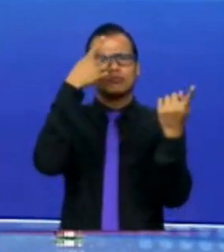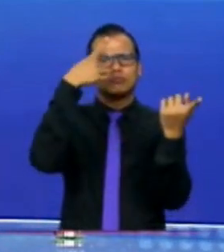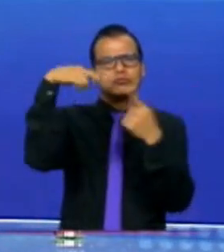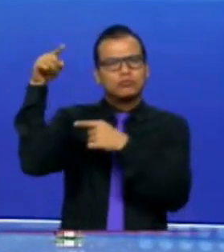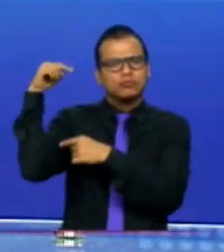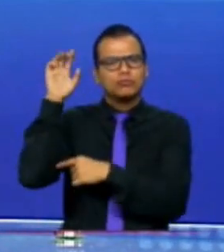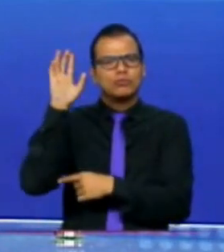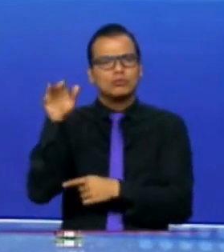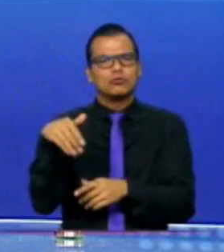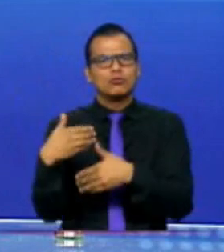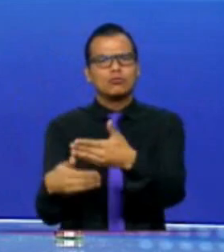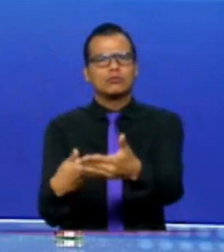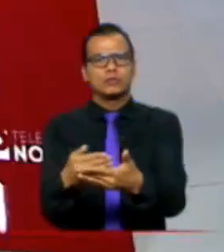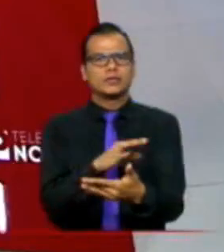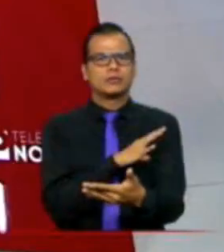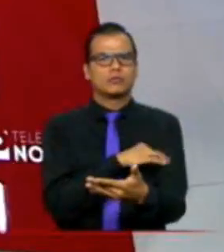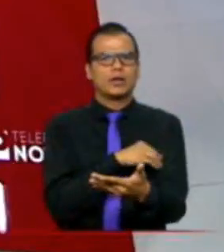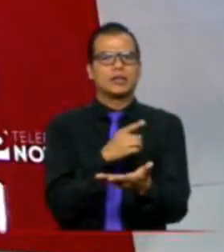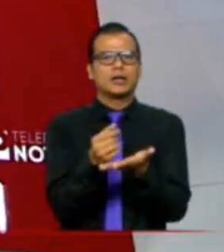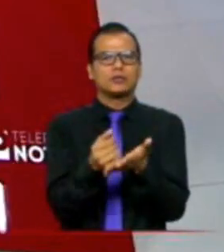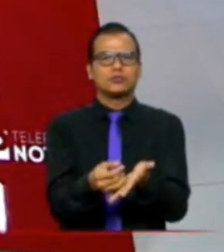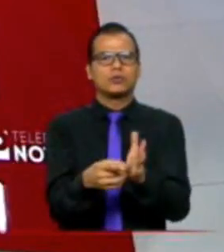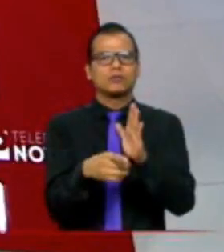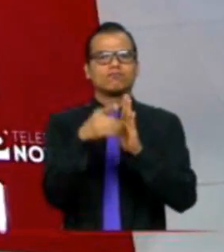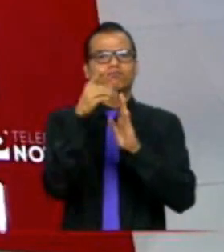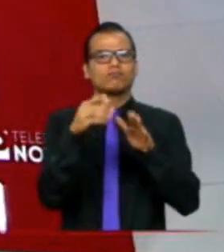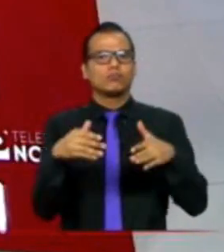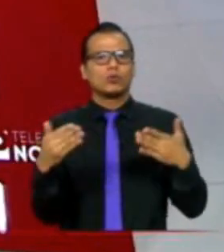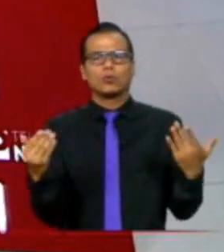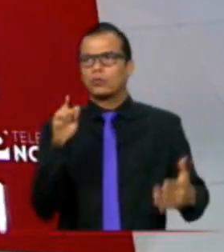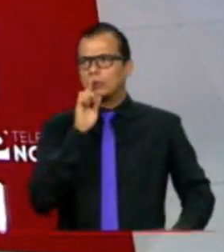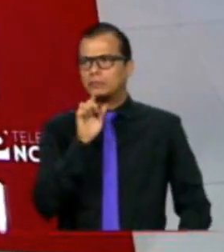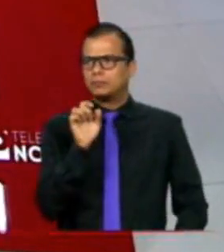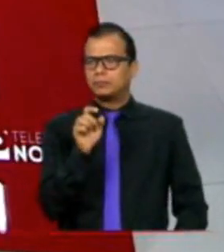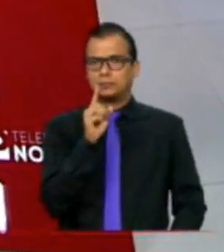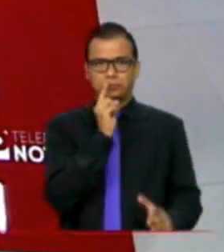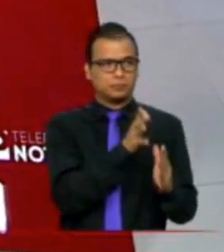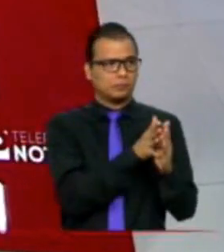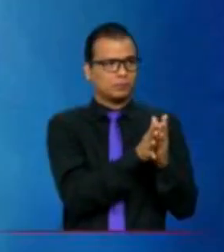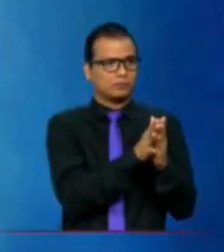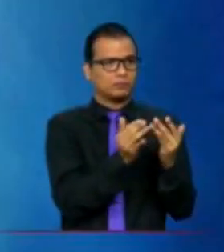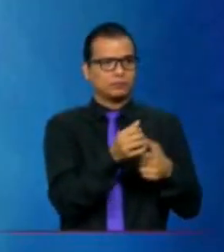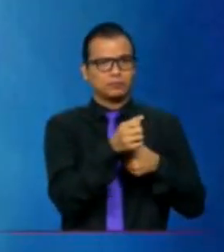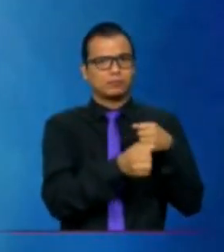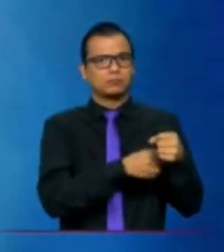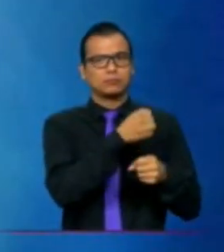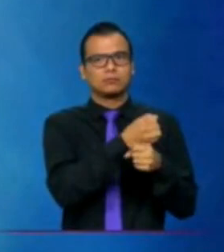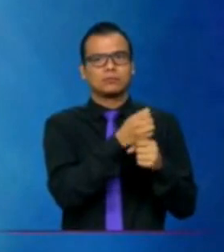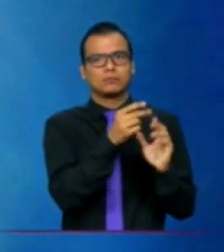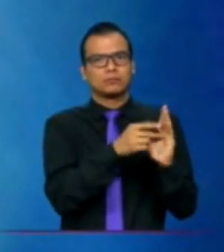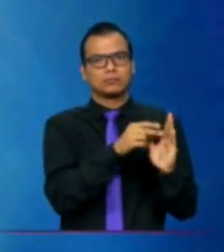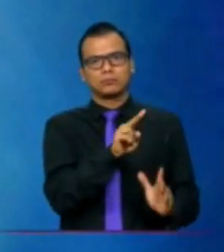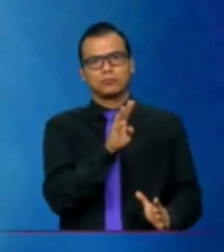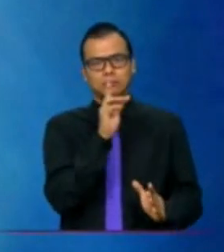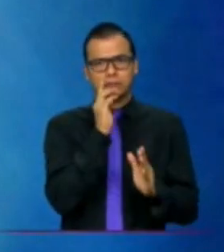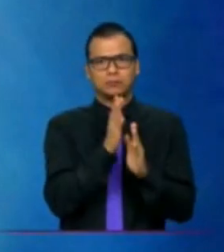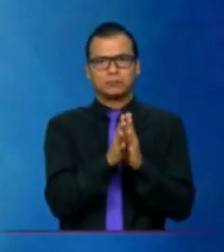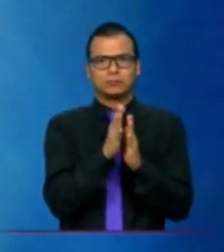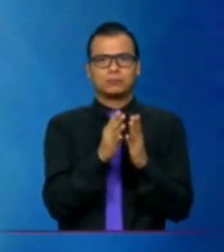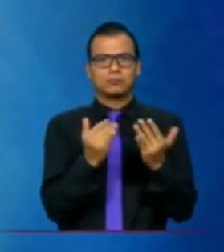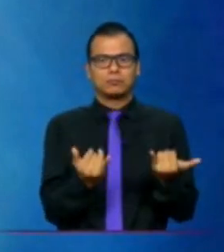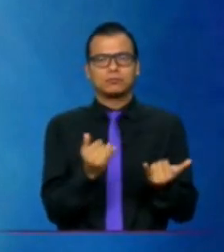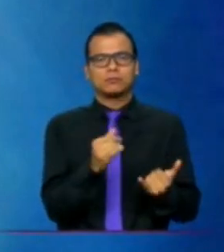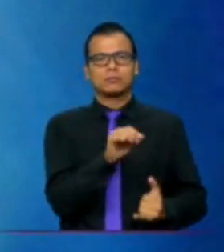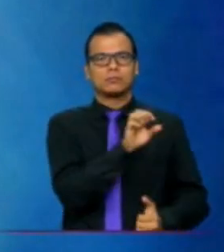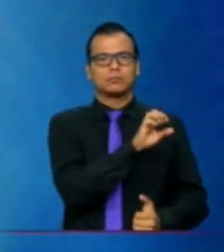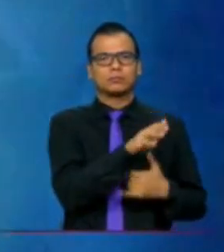Cali? Entonces, bueno, aquí es importante hablar cómo vamos en 2024. Entonces, en primer semestre de 2024, en enero y en junio,